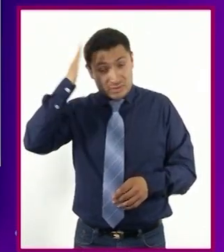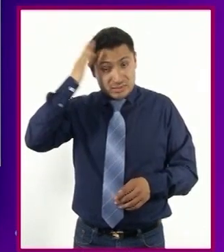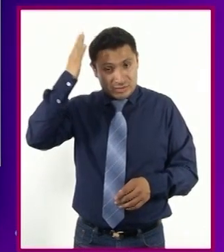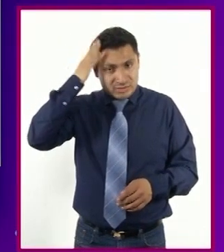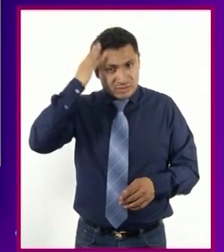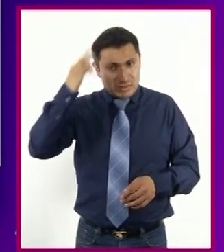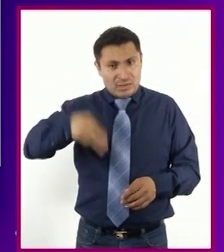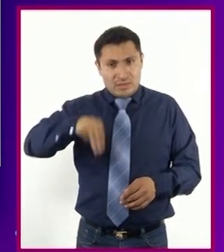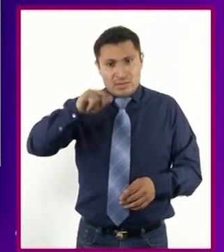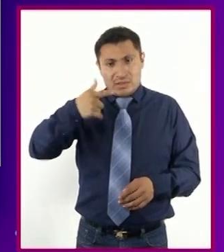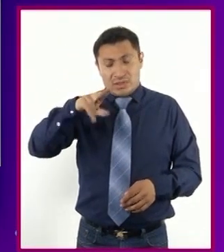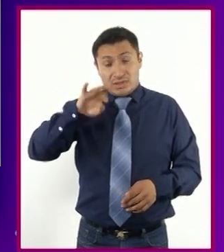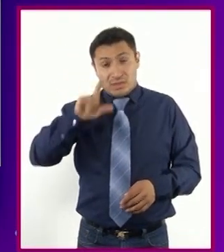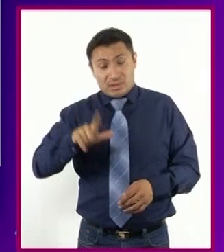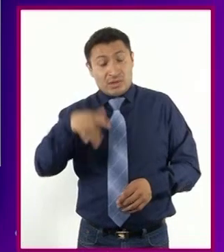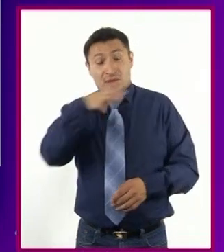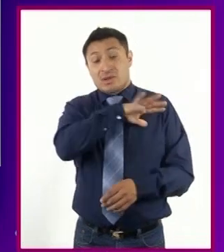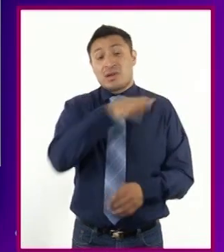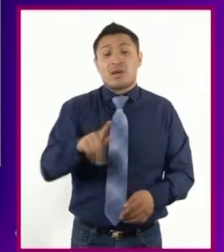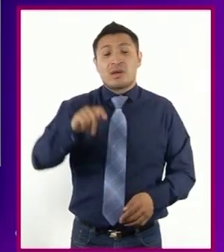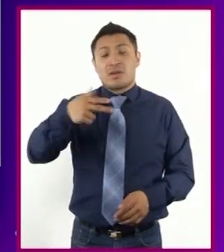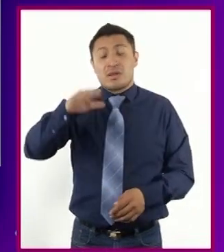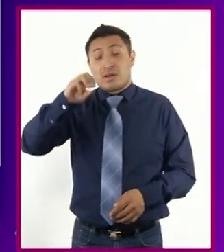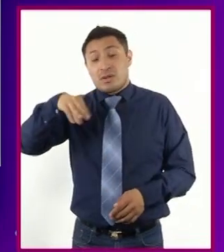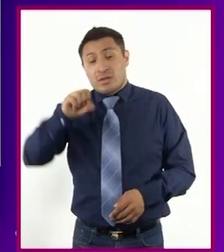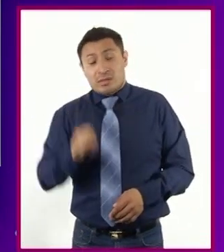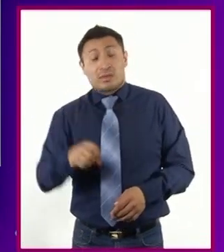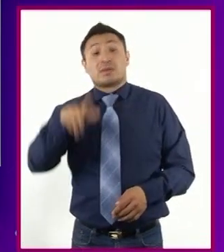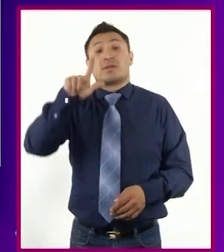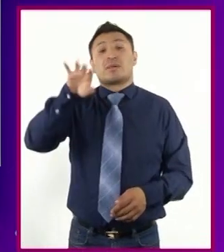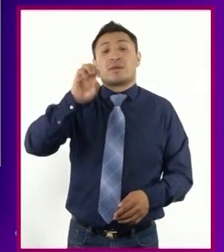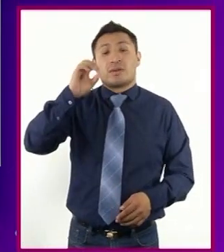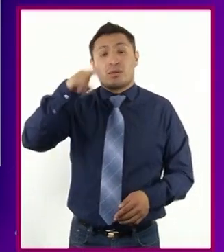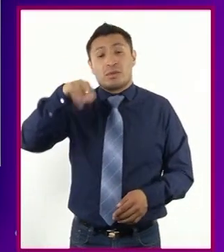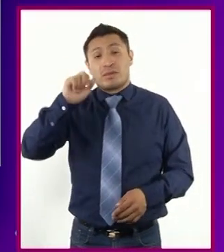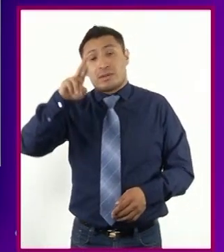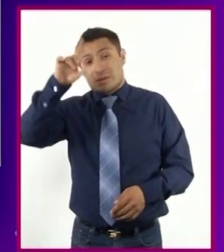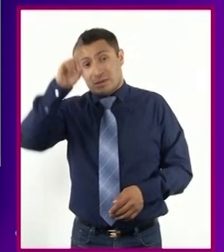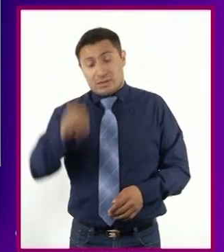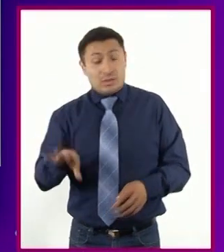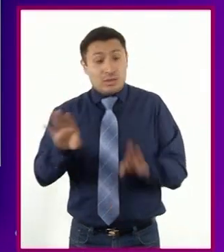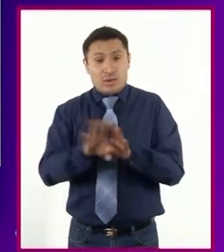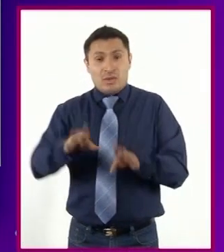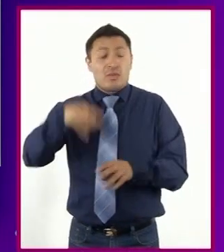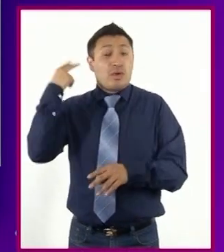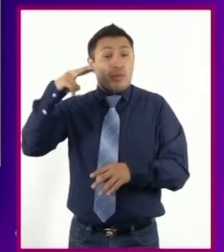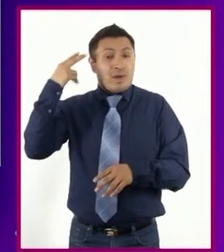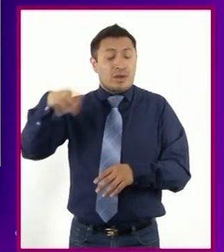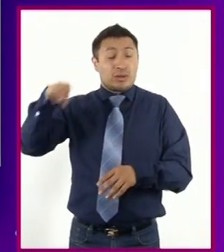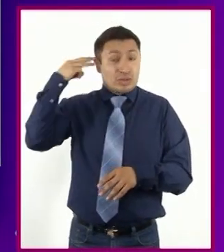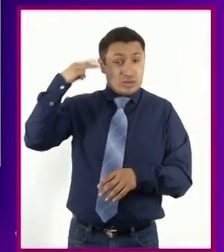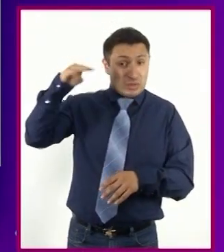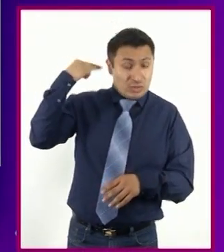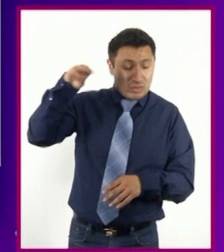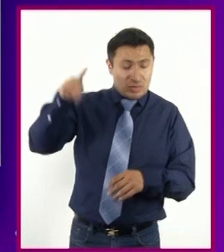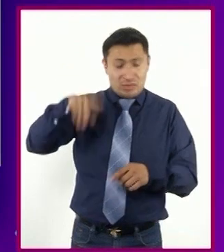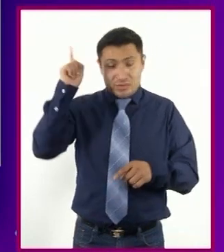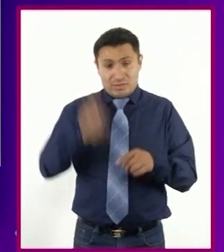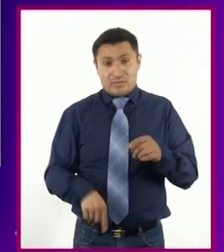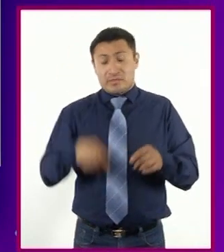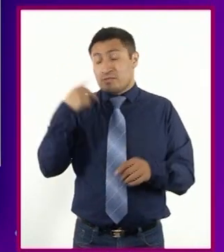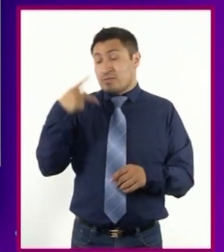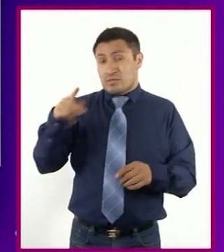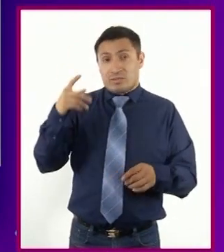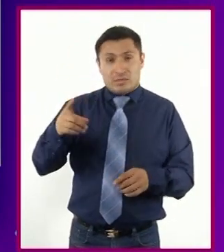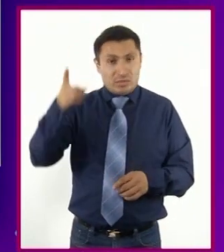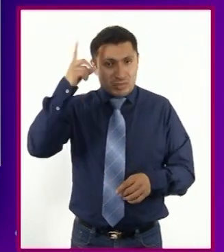Miguel Miramón y los generales Tomás Mejía y Leonardo Márquez, fueron derrotadas en Veracruz y Morelia, por lo que el archiduque se